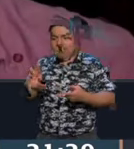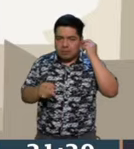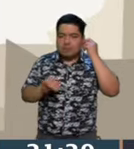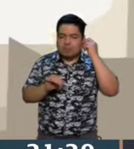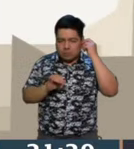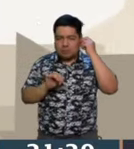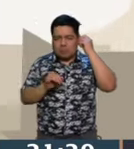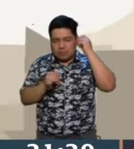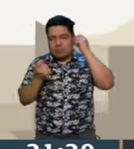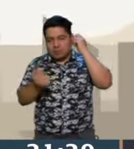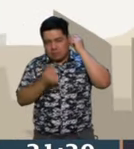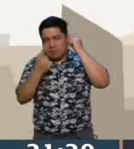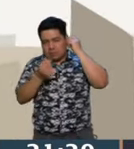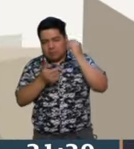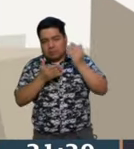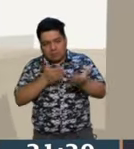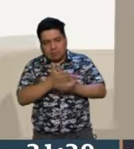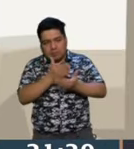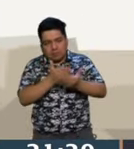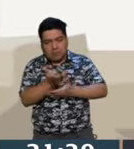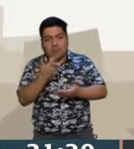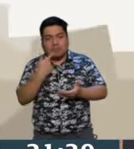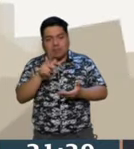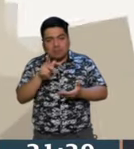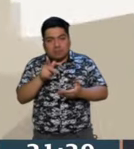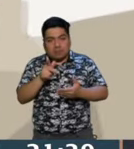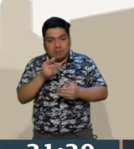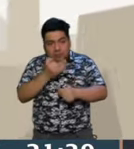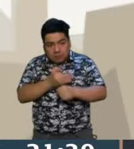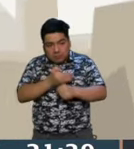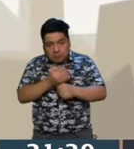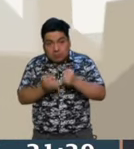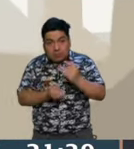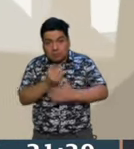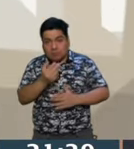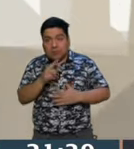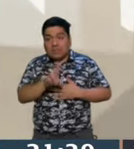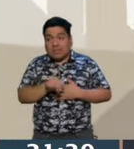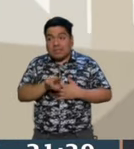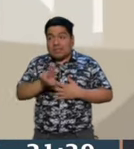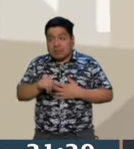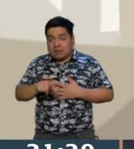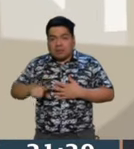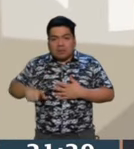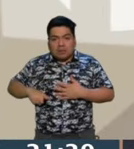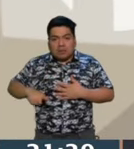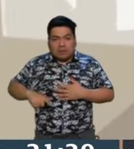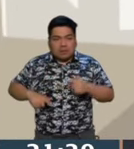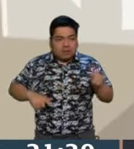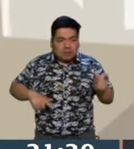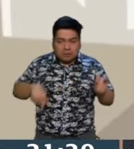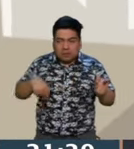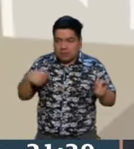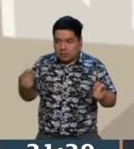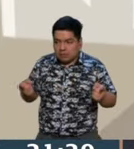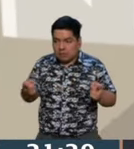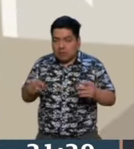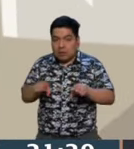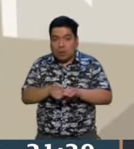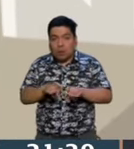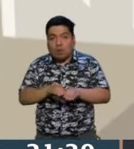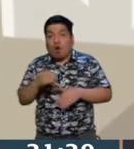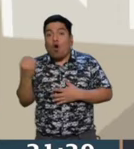la embajada en Venezuela en Estados Unidos o cuando la embajada en Irán, efectivamente ya ha habido incursiones en algunas embajadas, pero la